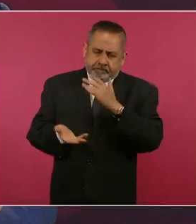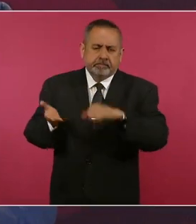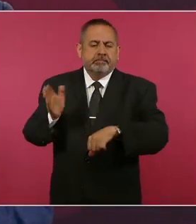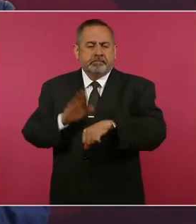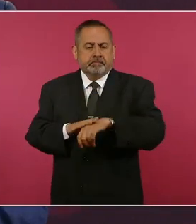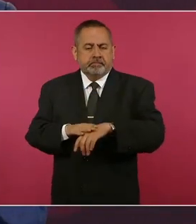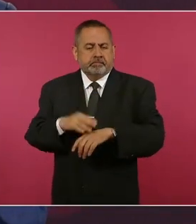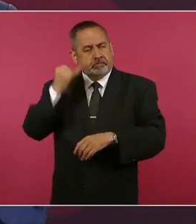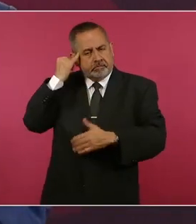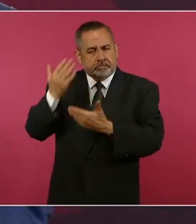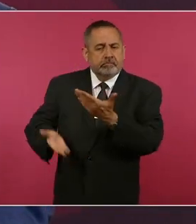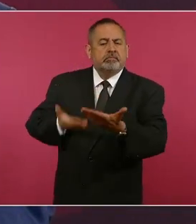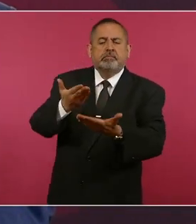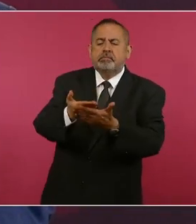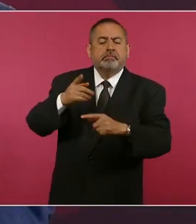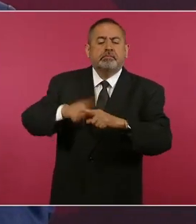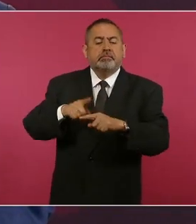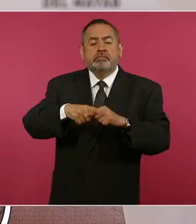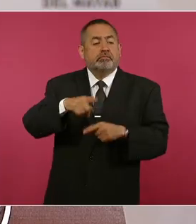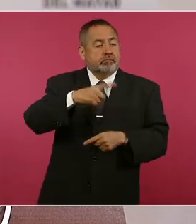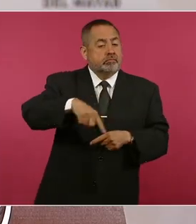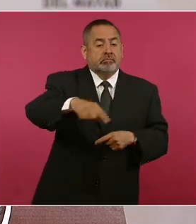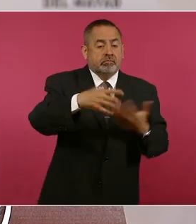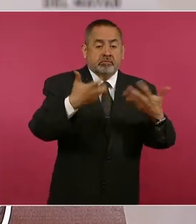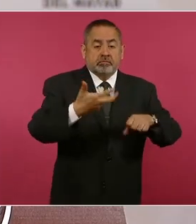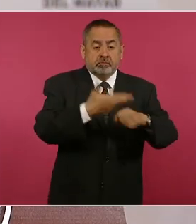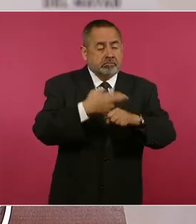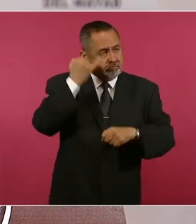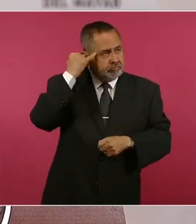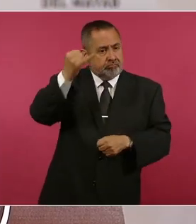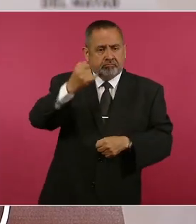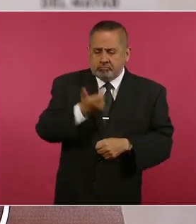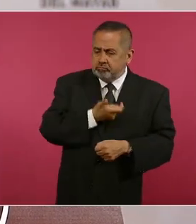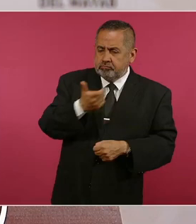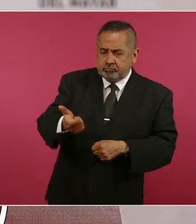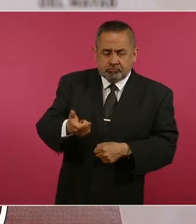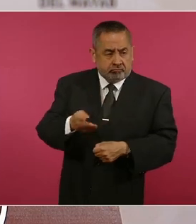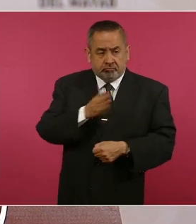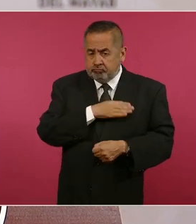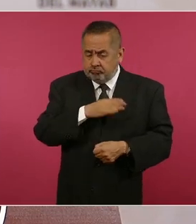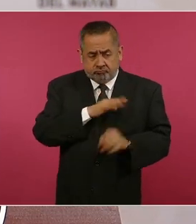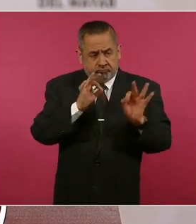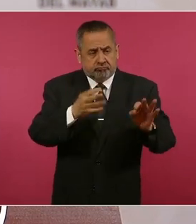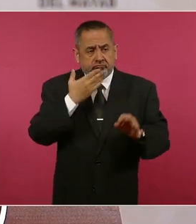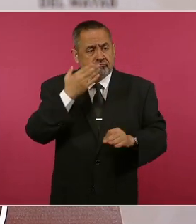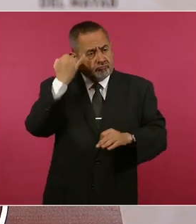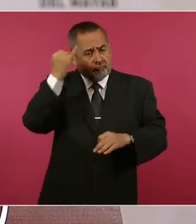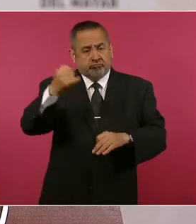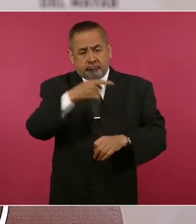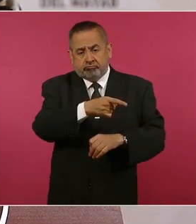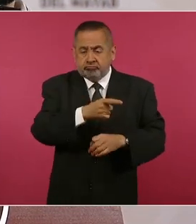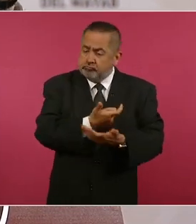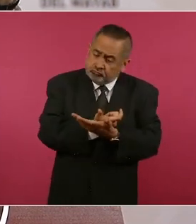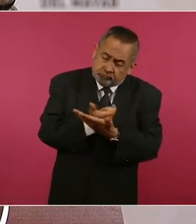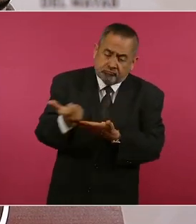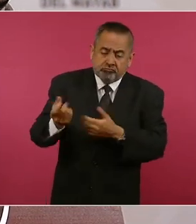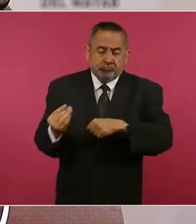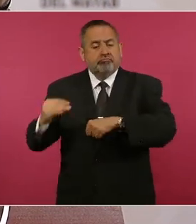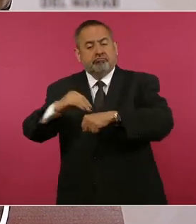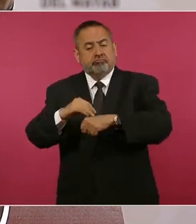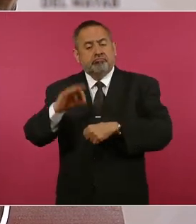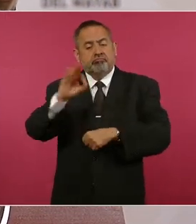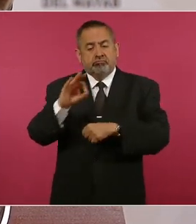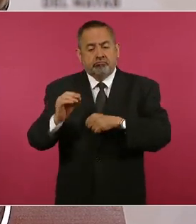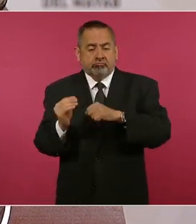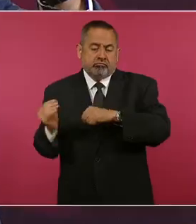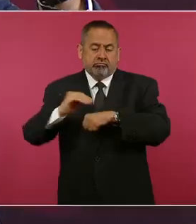esta fue una aportación de los empresarios buena, que aumentaron el porcentaje de